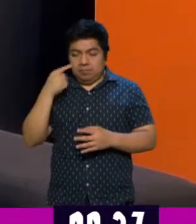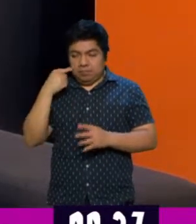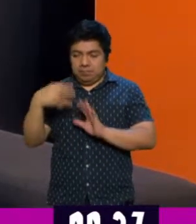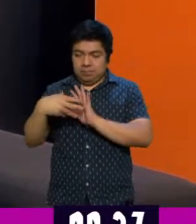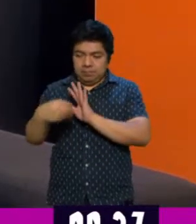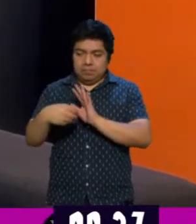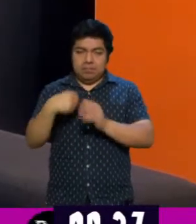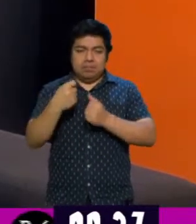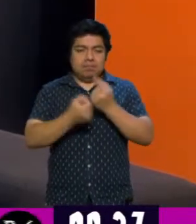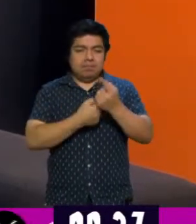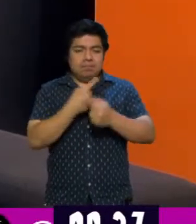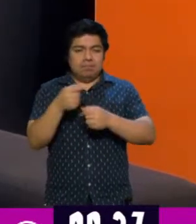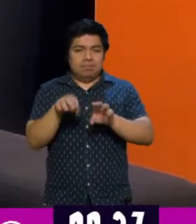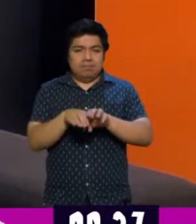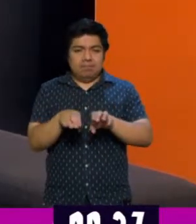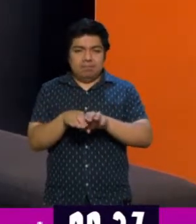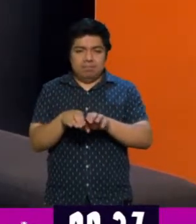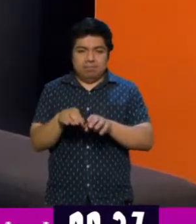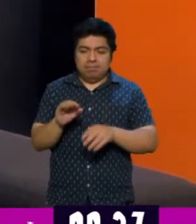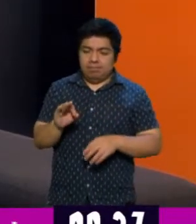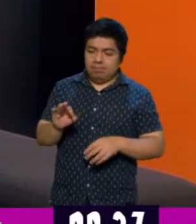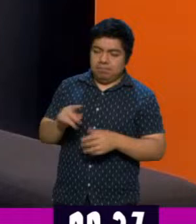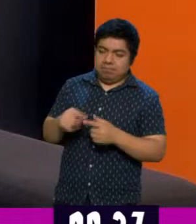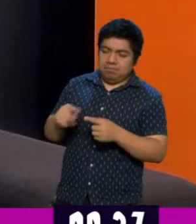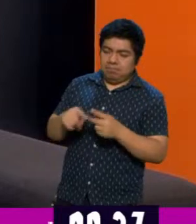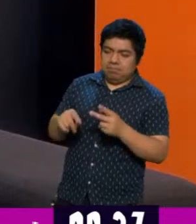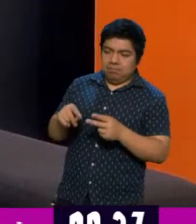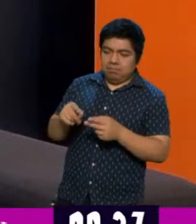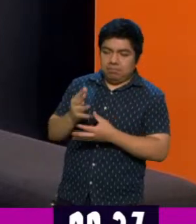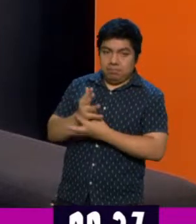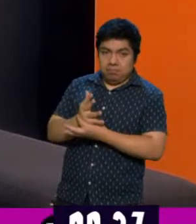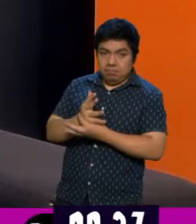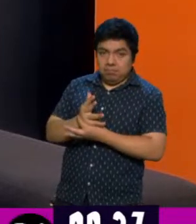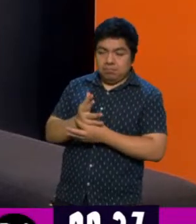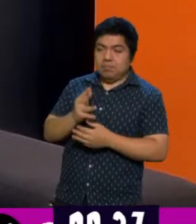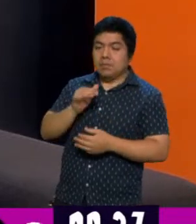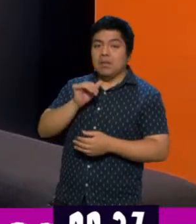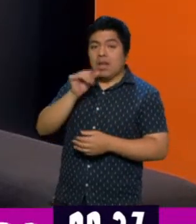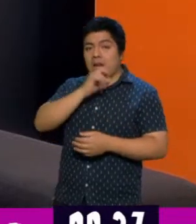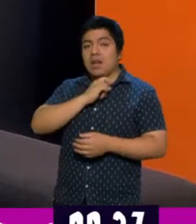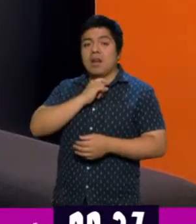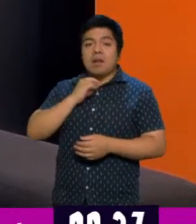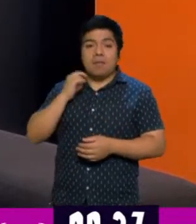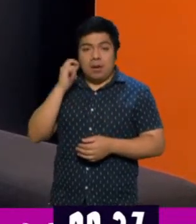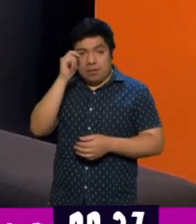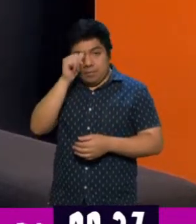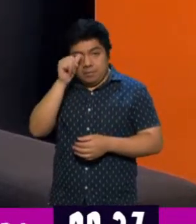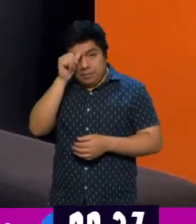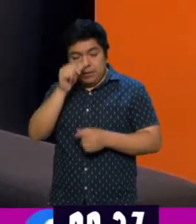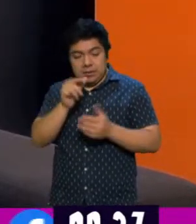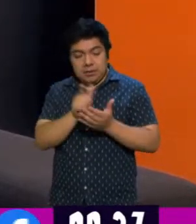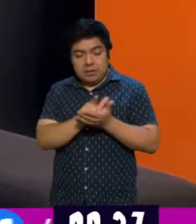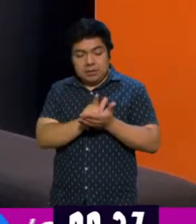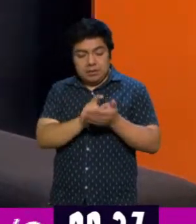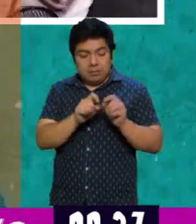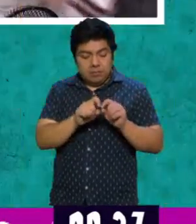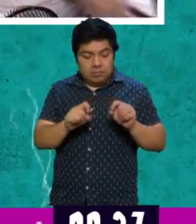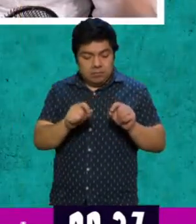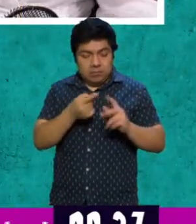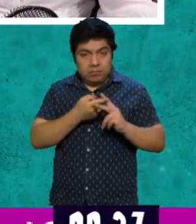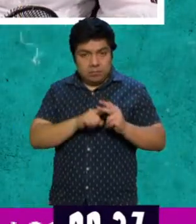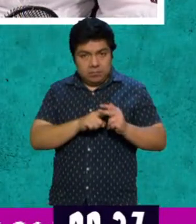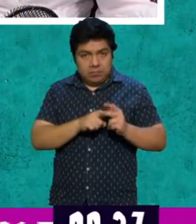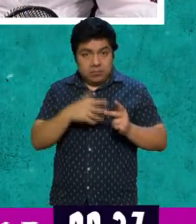por ahí una edición facsimilar. Y dice el padre Benito en el prólogo de su libro: lo